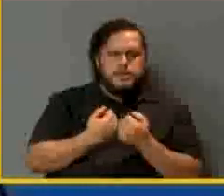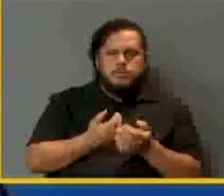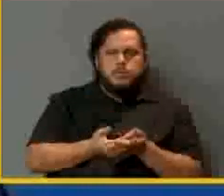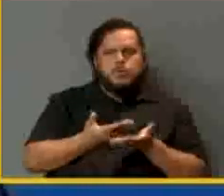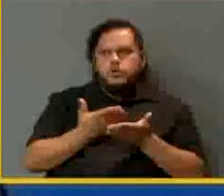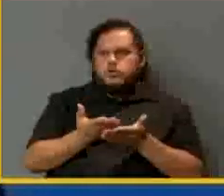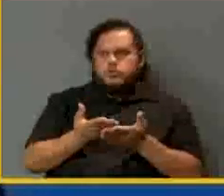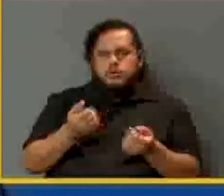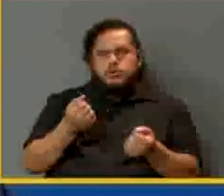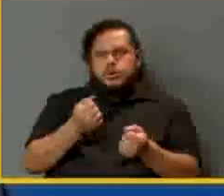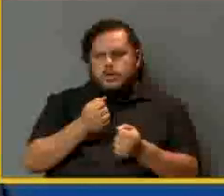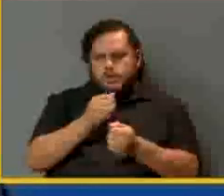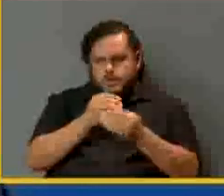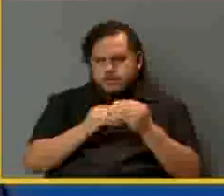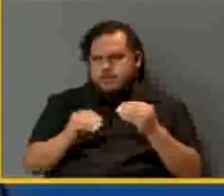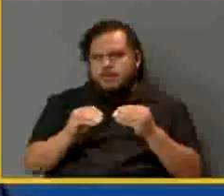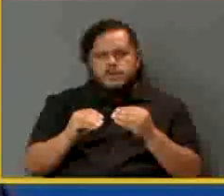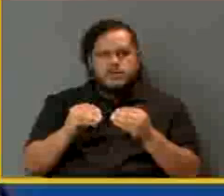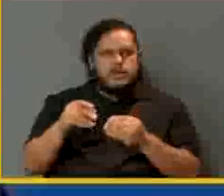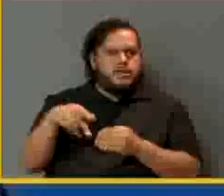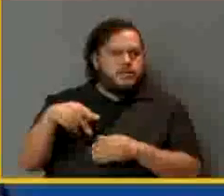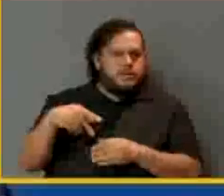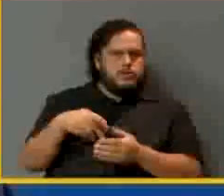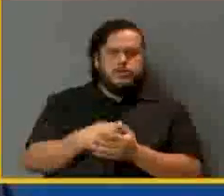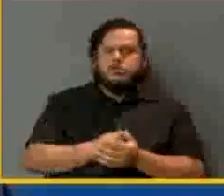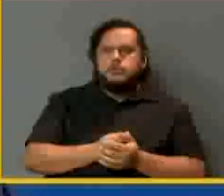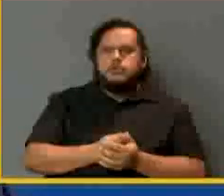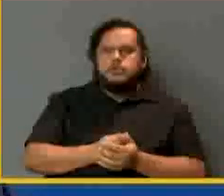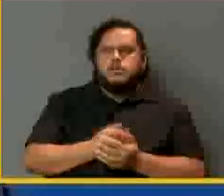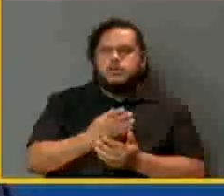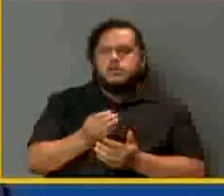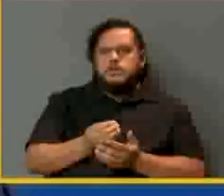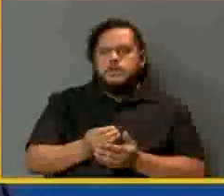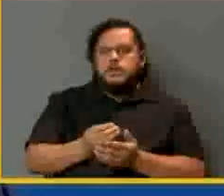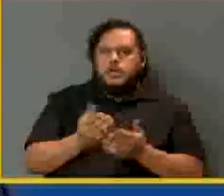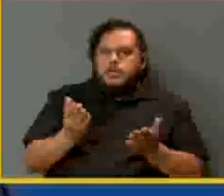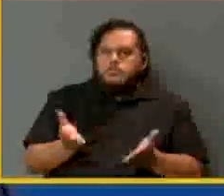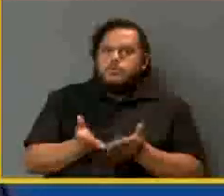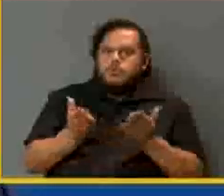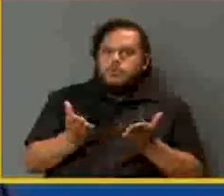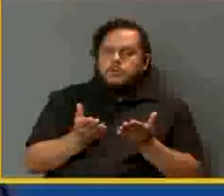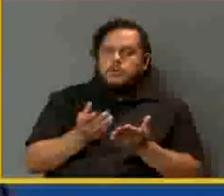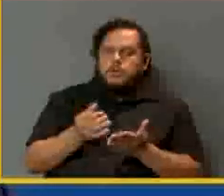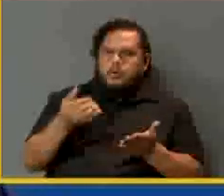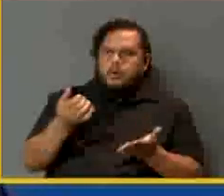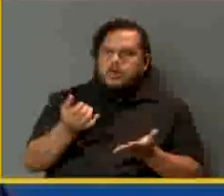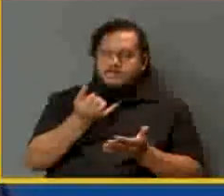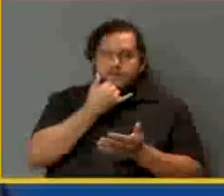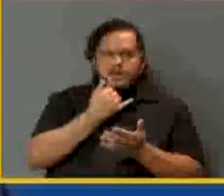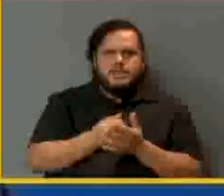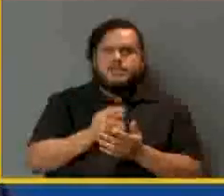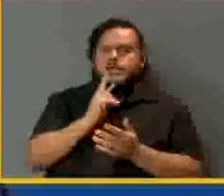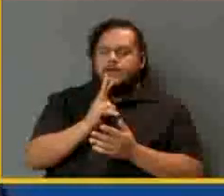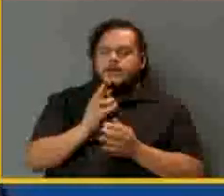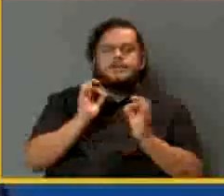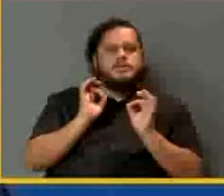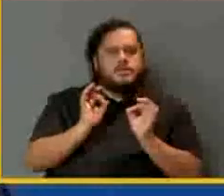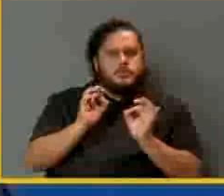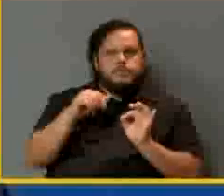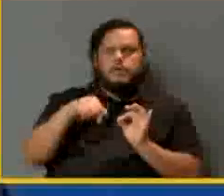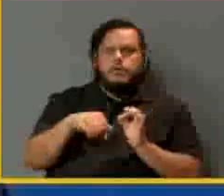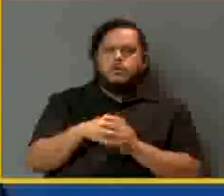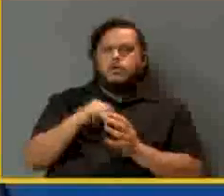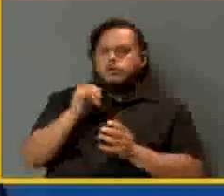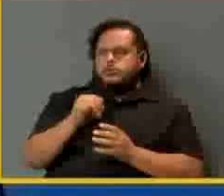pases peligrosos para el otro Martínez, que es muy rápido. Provocó faltas. La verdad es que muy bien hoy